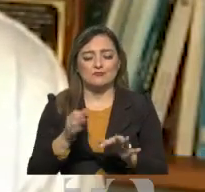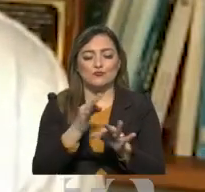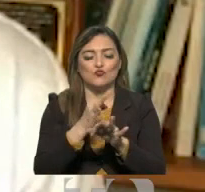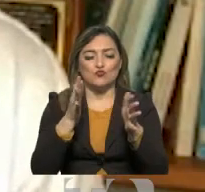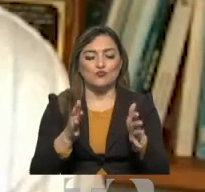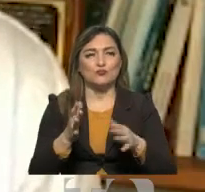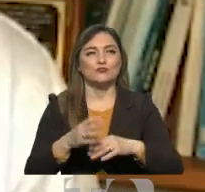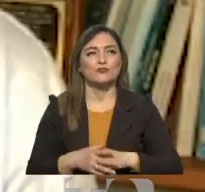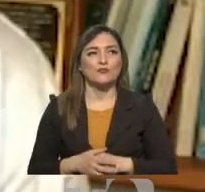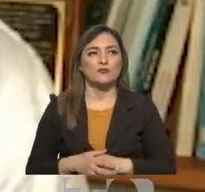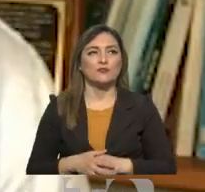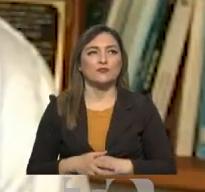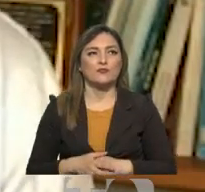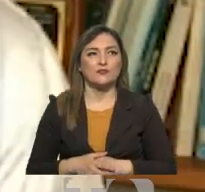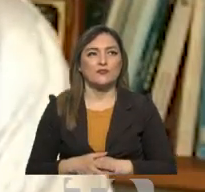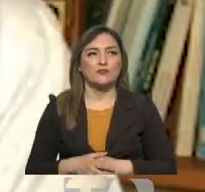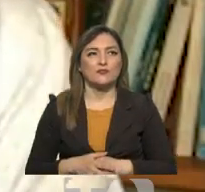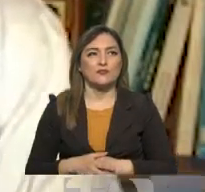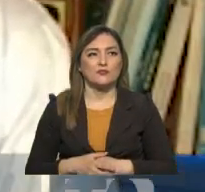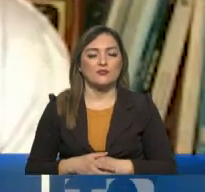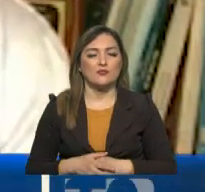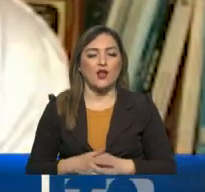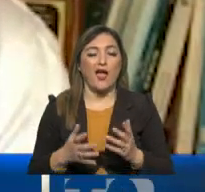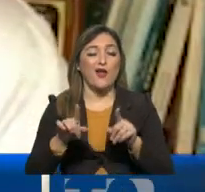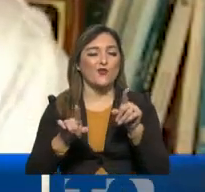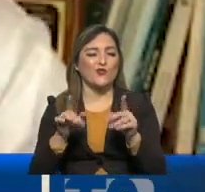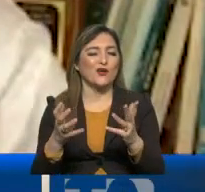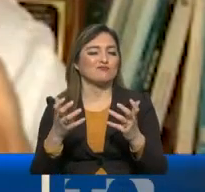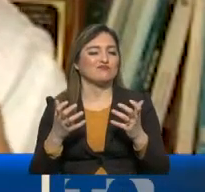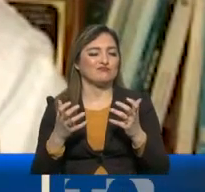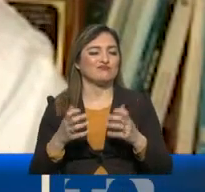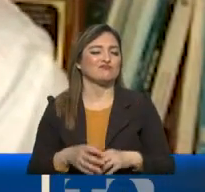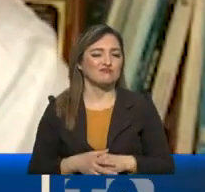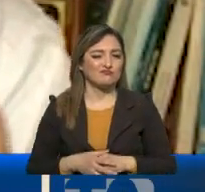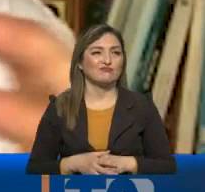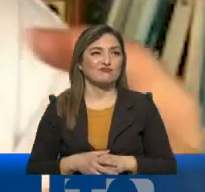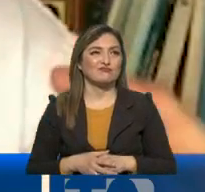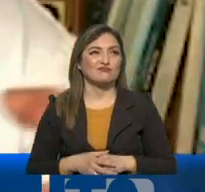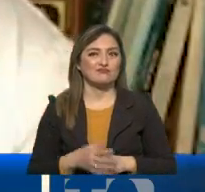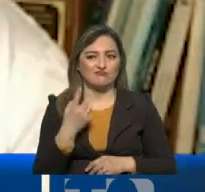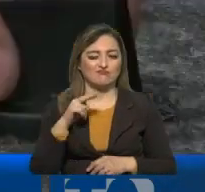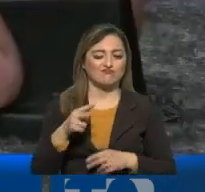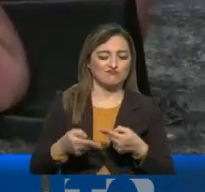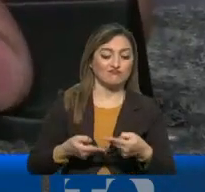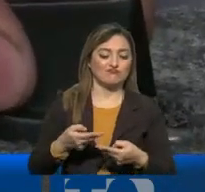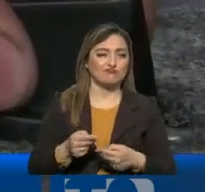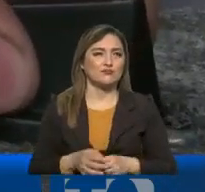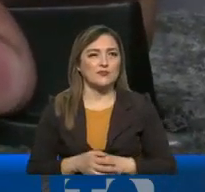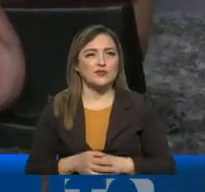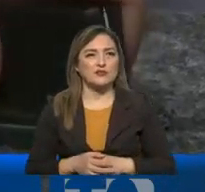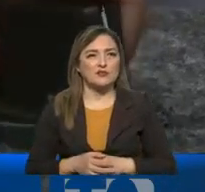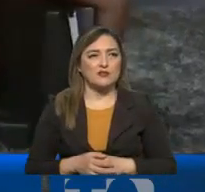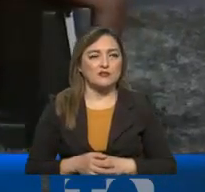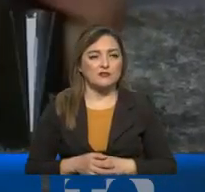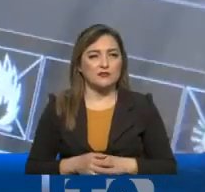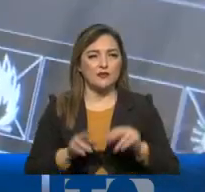exfuncionarios de la empresa buscaban, porque claro, ahí veían un filón de negocios. Lo cierto es que estos